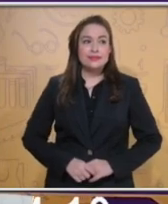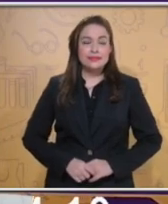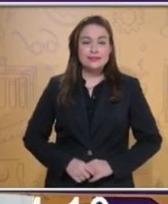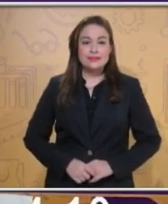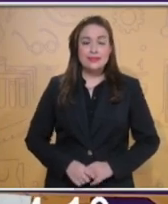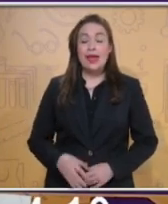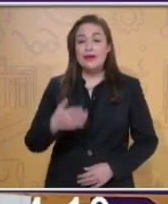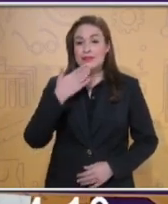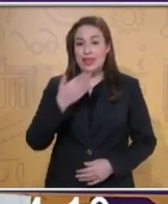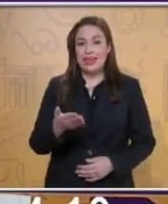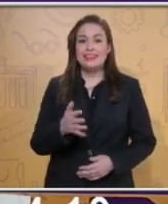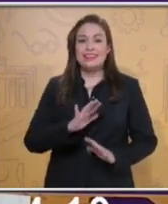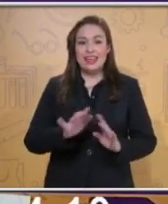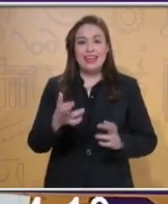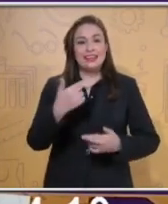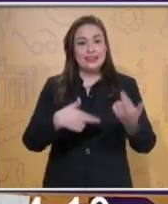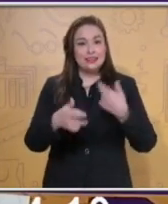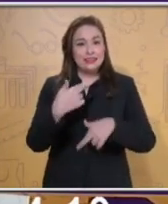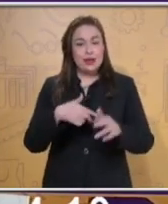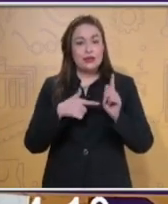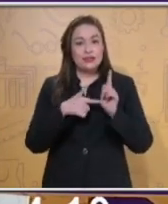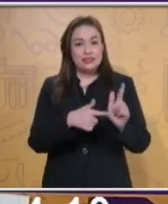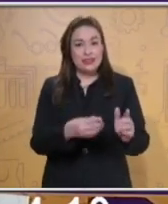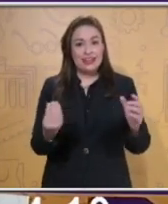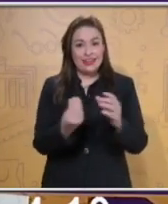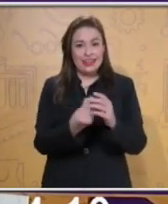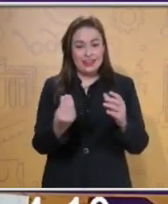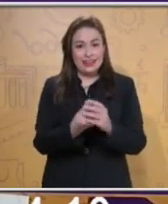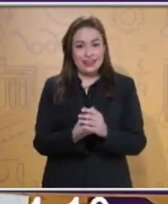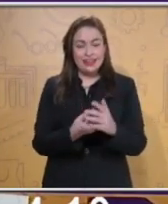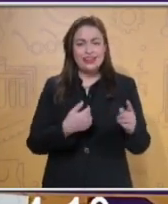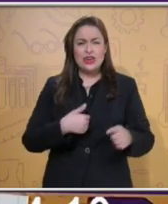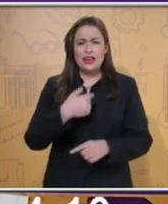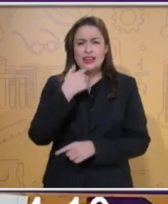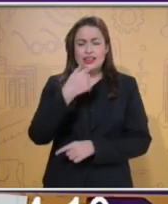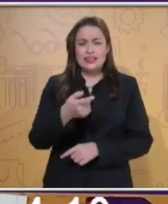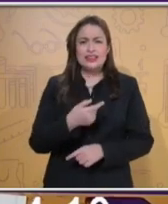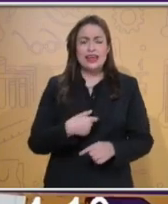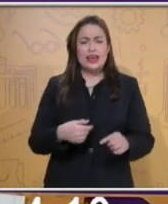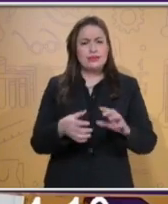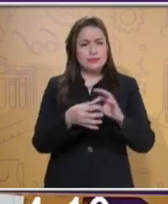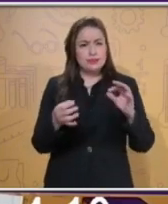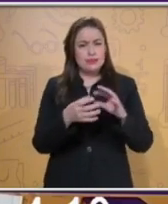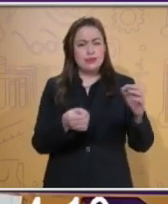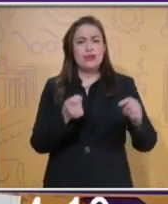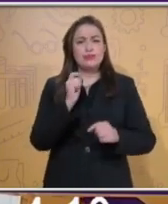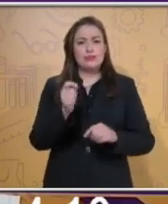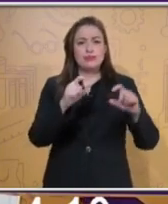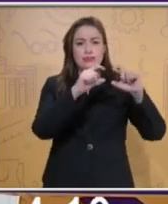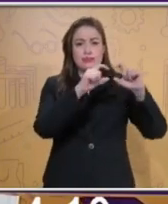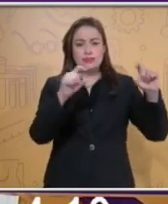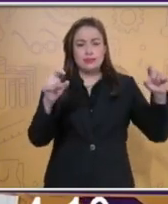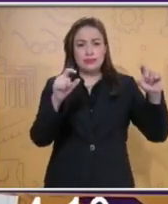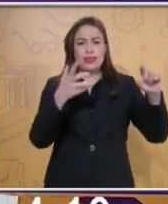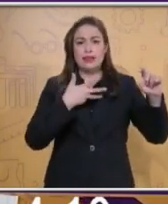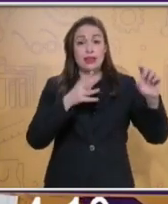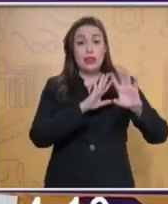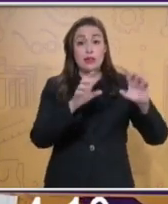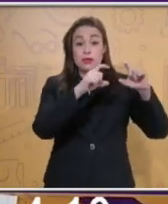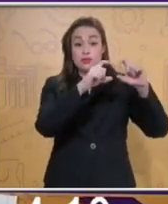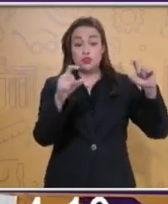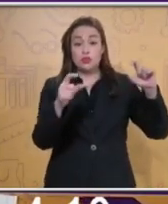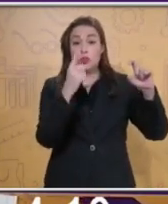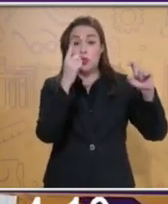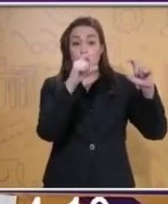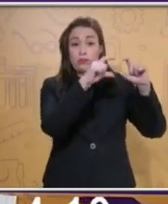Well, we're here again. Let's continue with the class. I was telling you about the comic strips with only one panel or one frame.